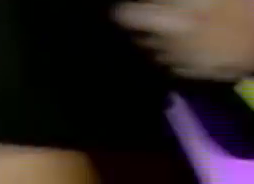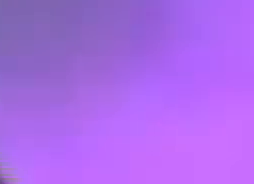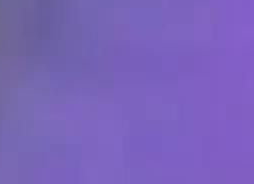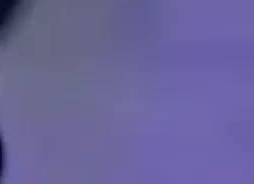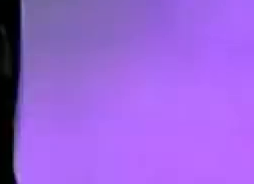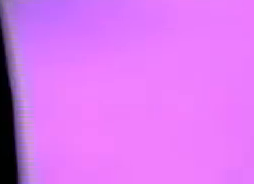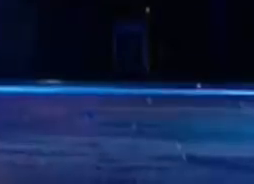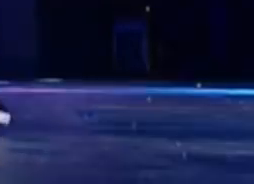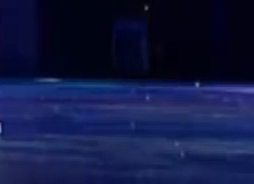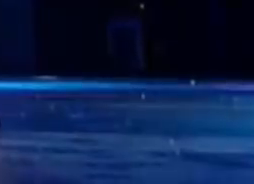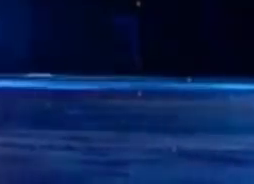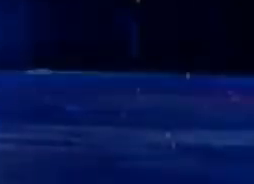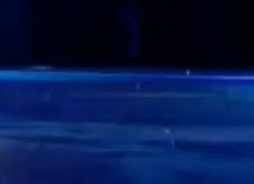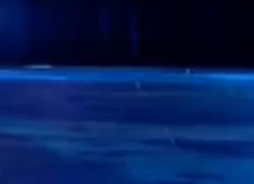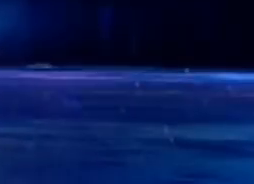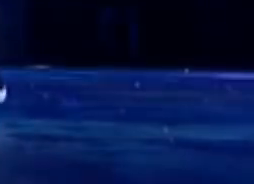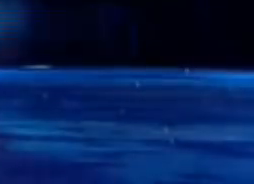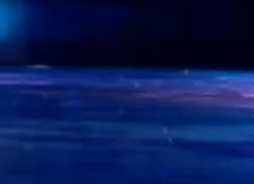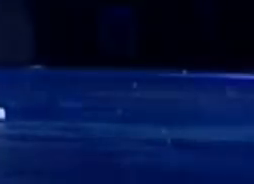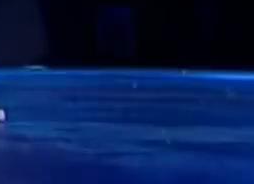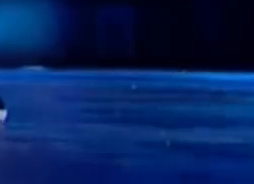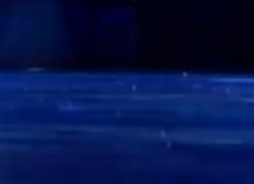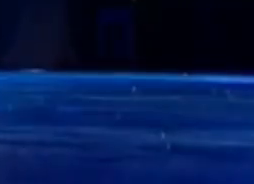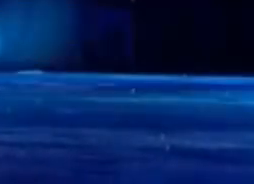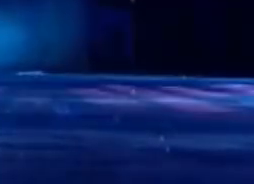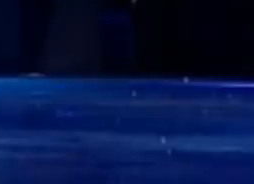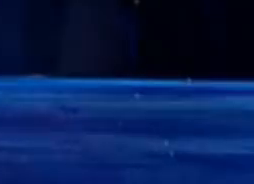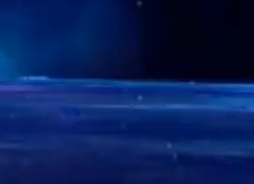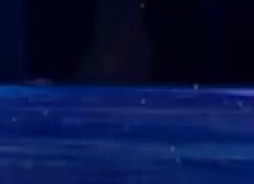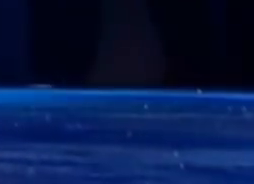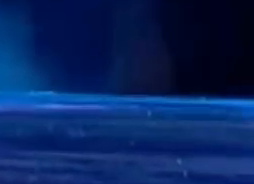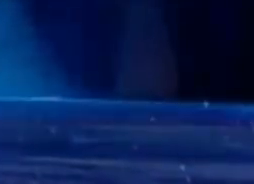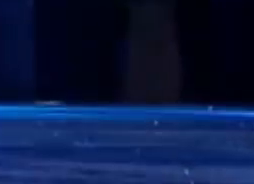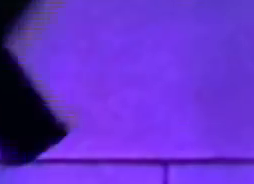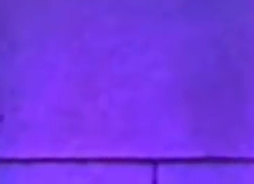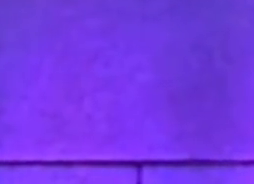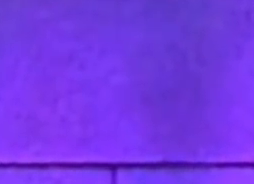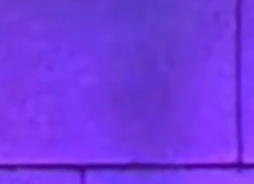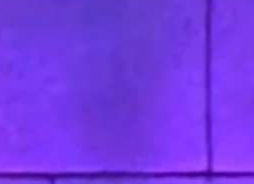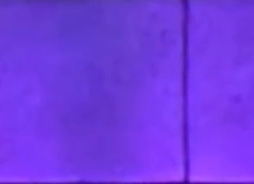Tamaritos.